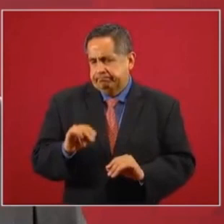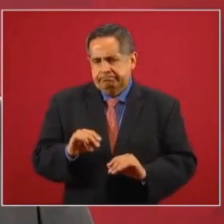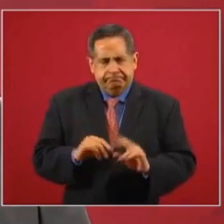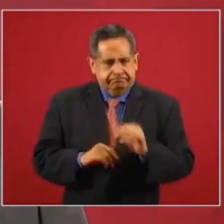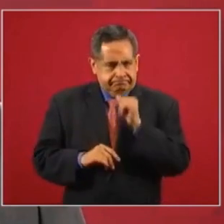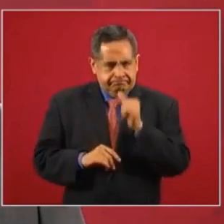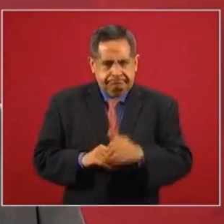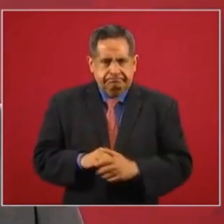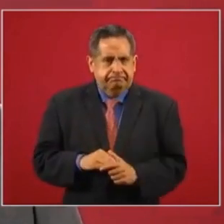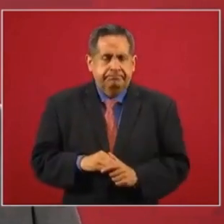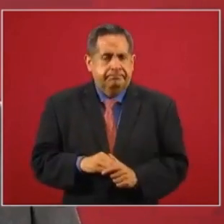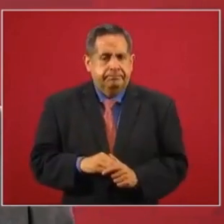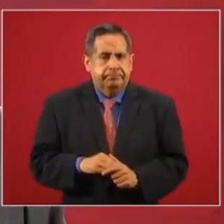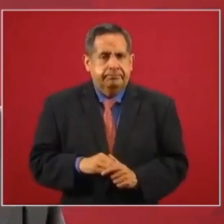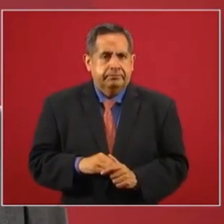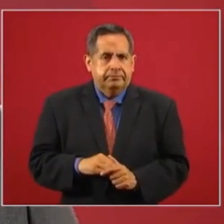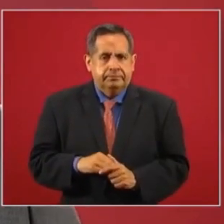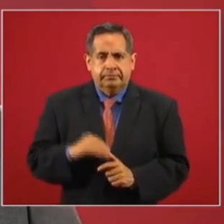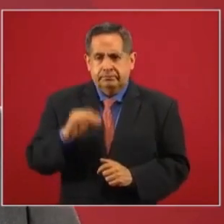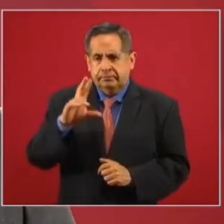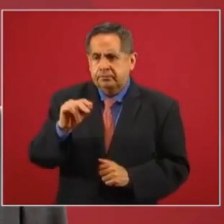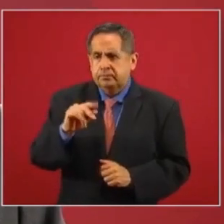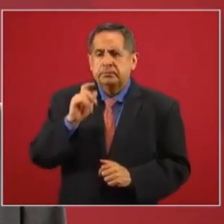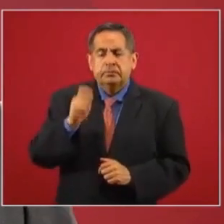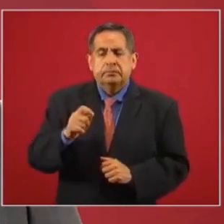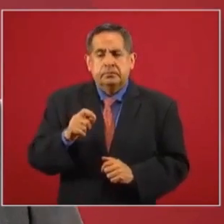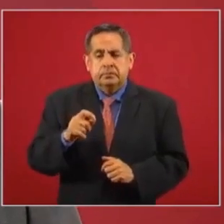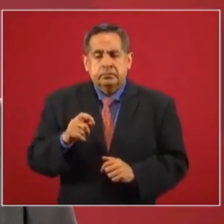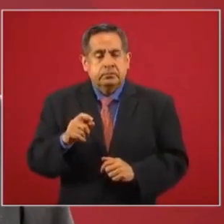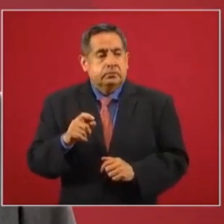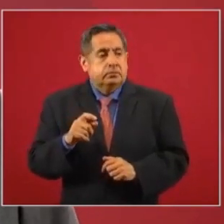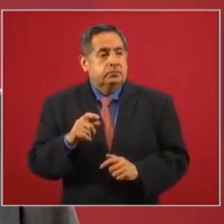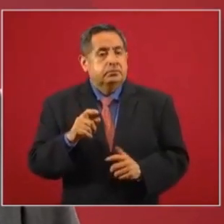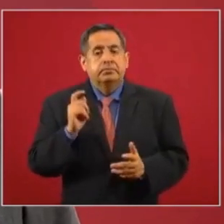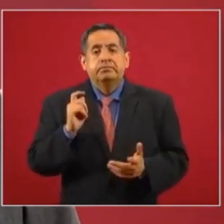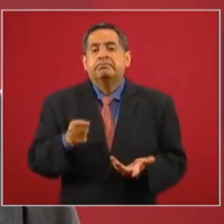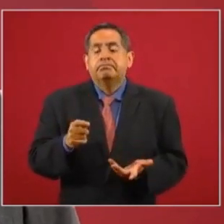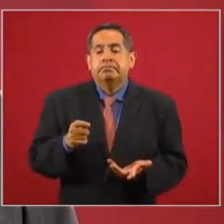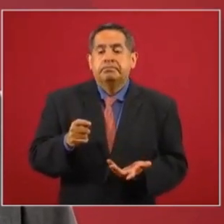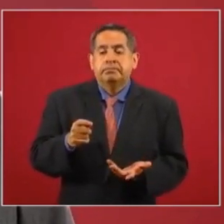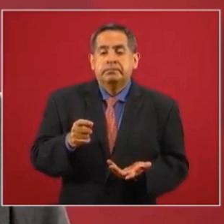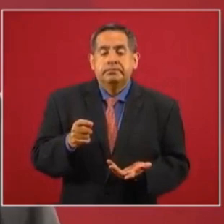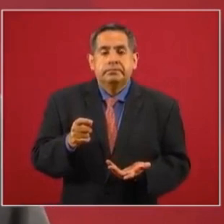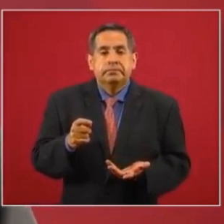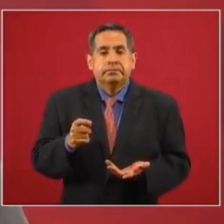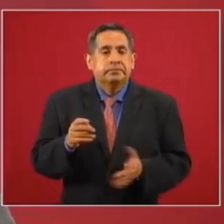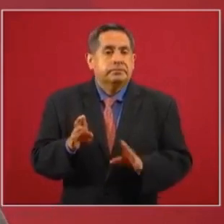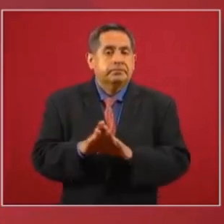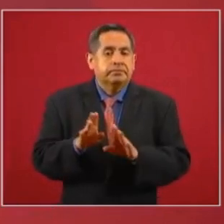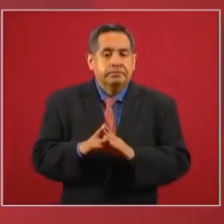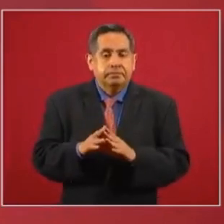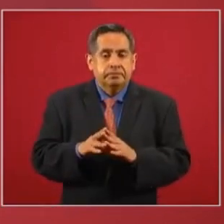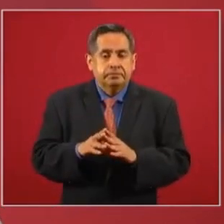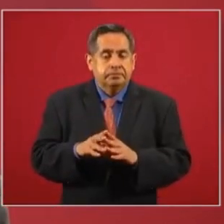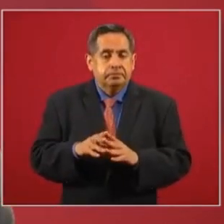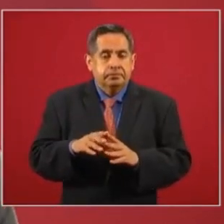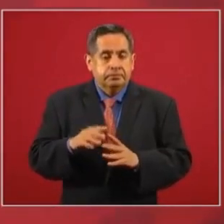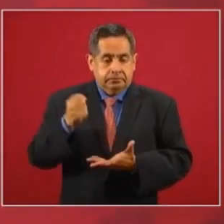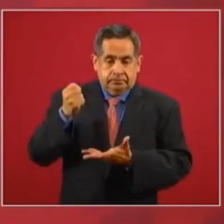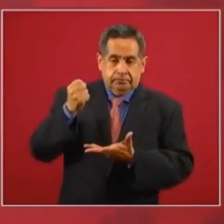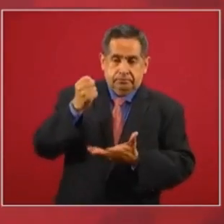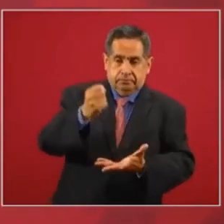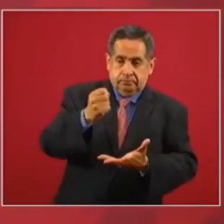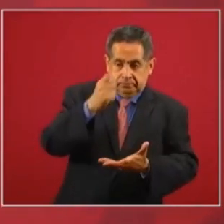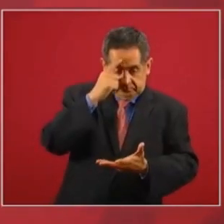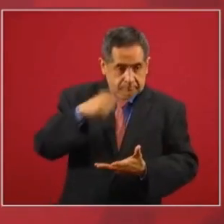no se reducen, al contrario, se amplían los montos destinados